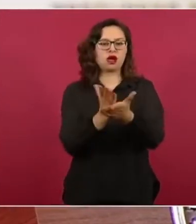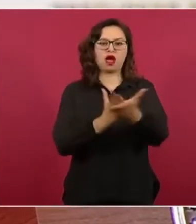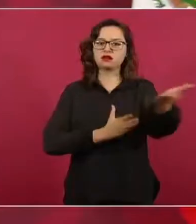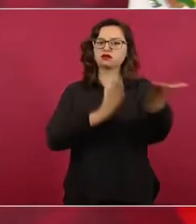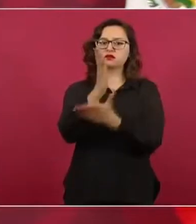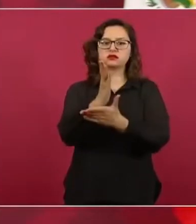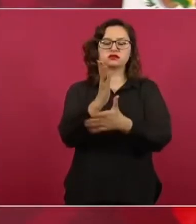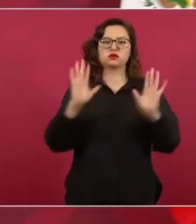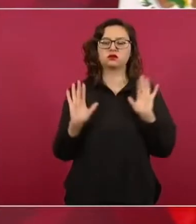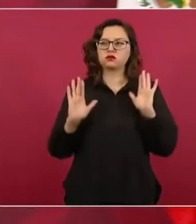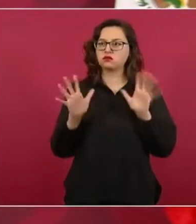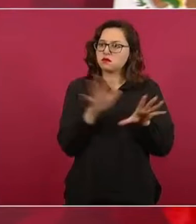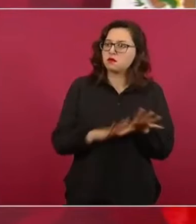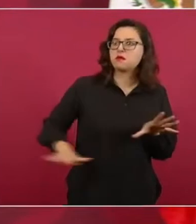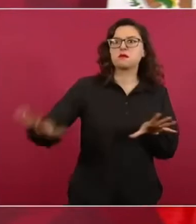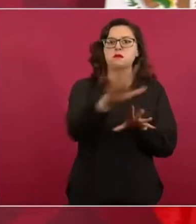al pueblo.